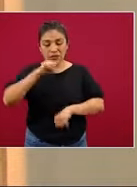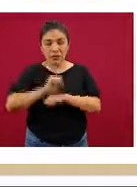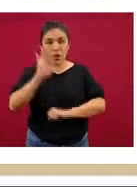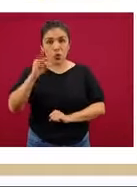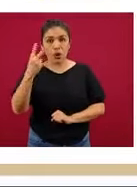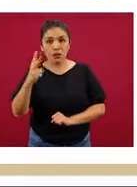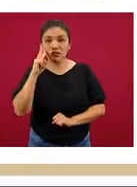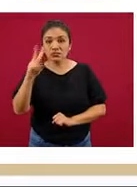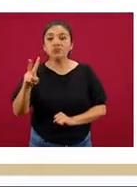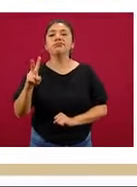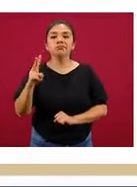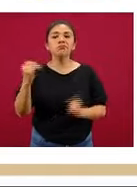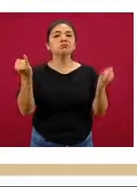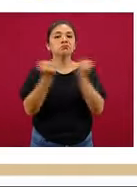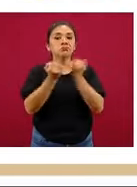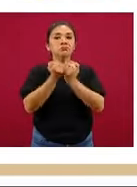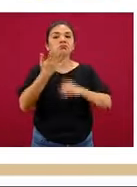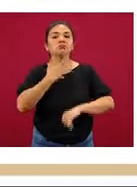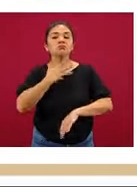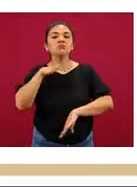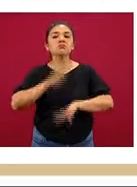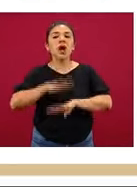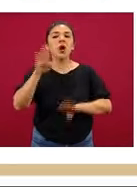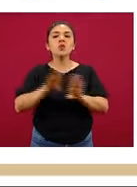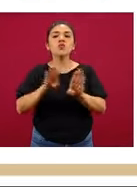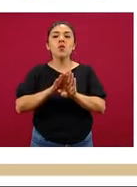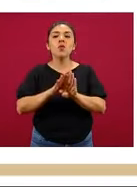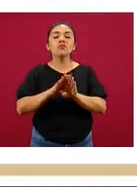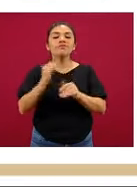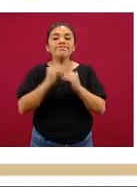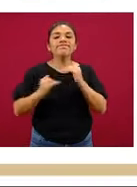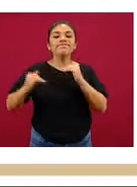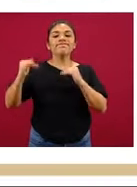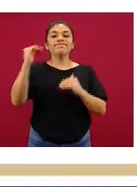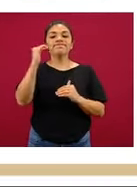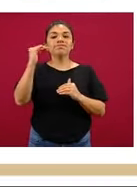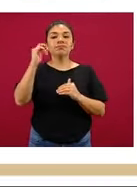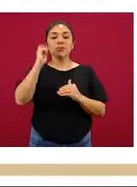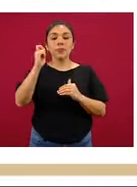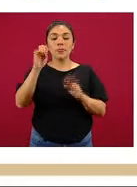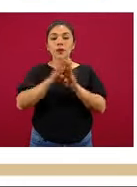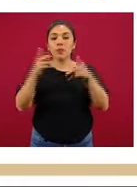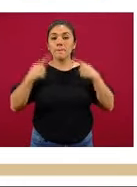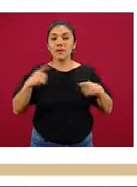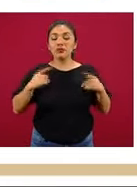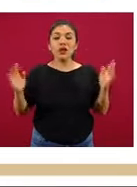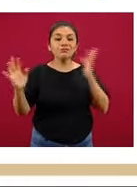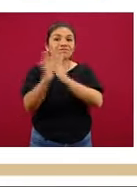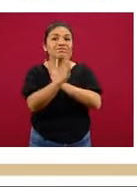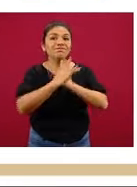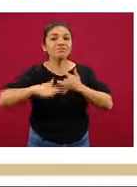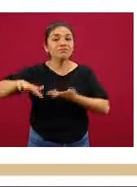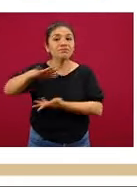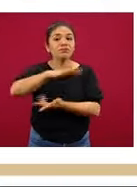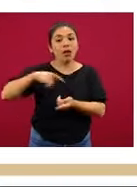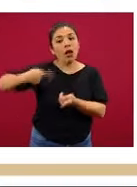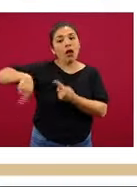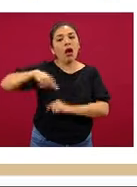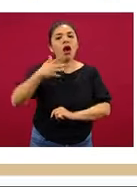y estamos viendo cómo también un incremento en la movilidad que se ve en